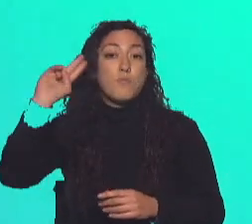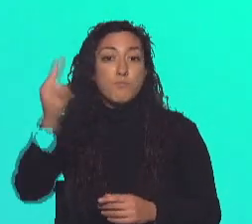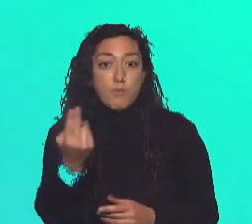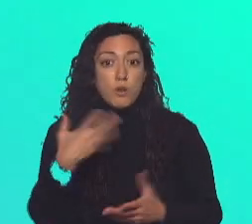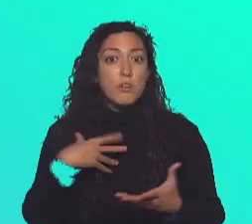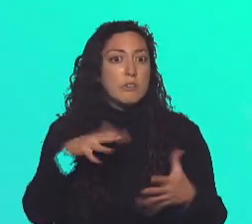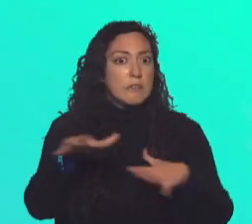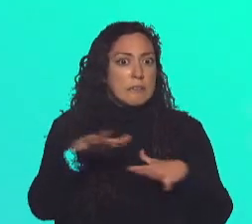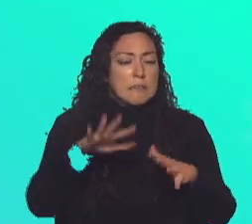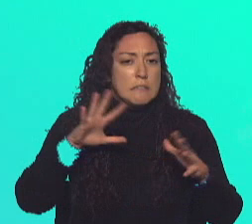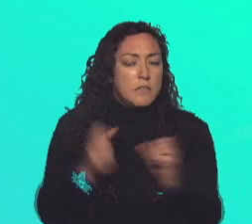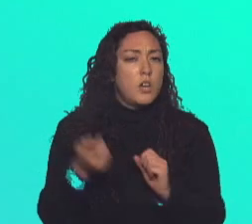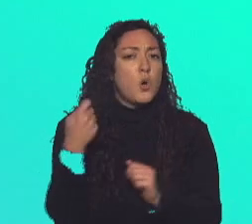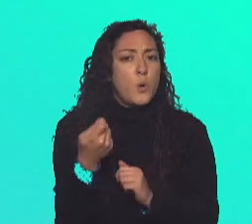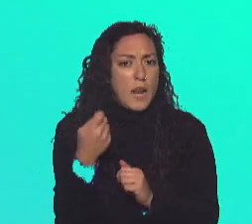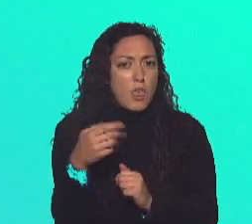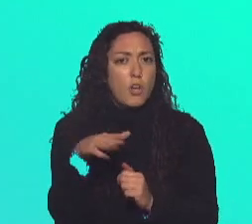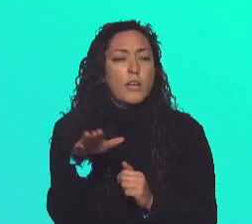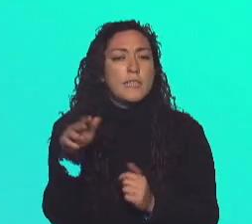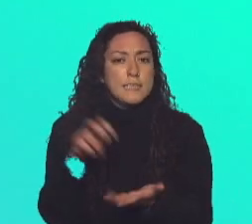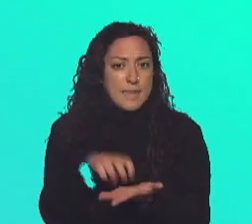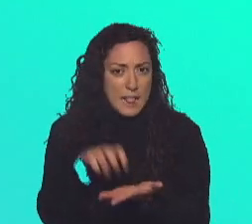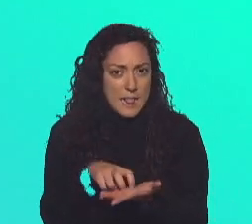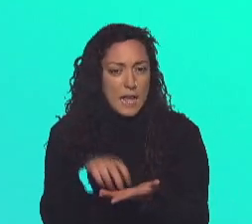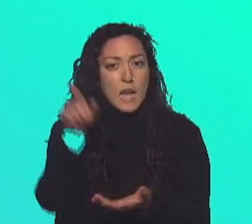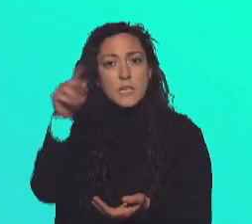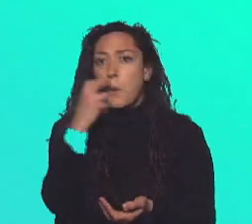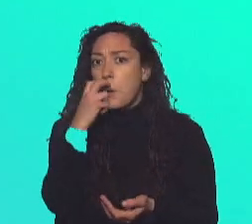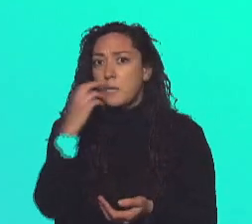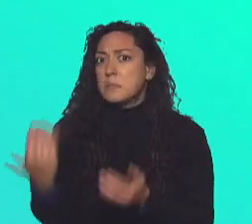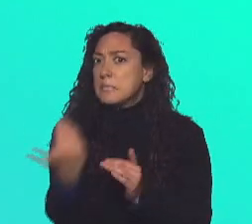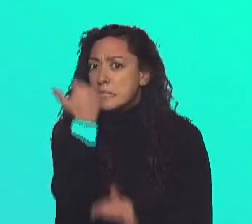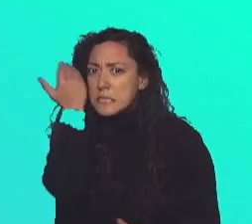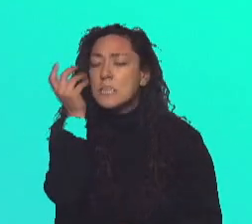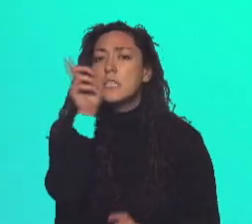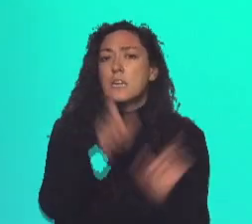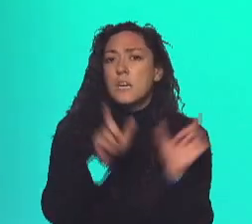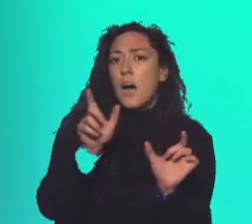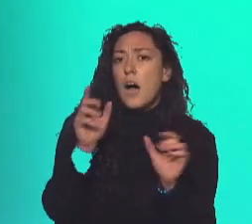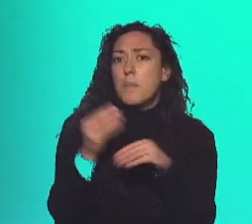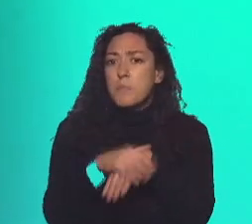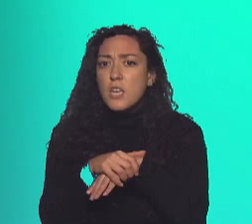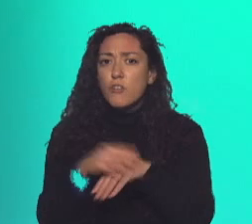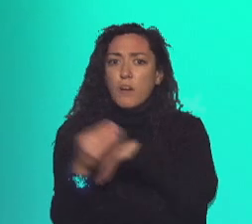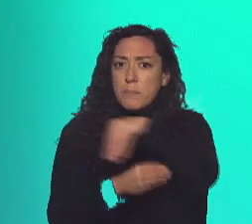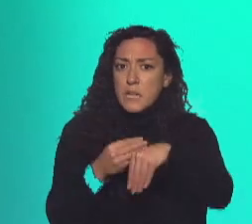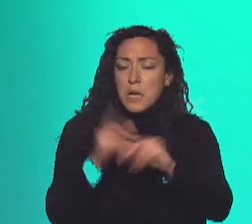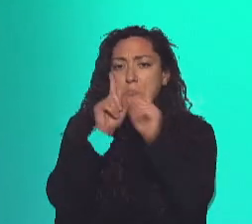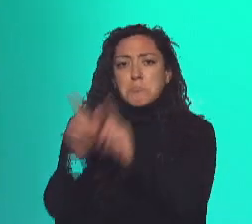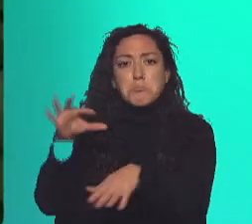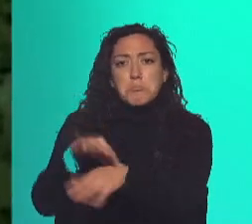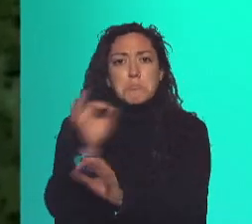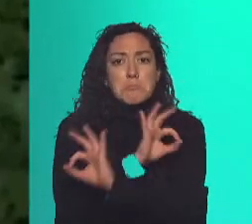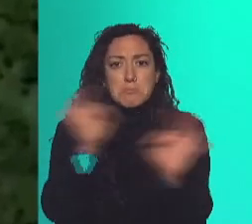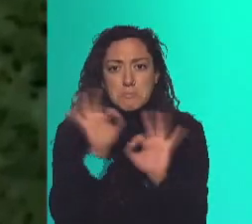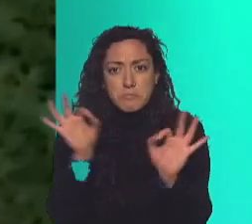trágica muerte del jubilado salteño, quien tuvo un accidente en el país y que, según indican familiares y amigos, no fue atendido. Hicimos los